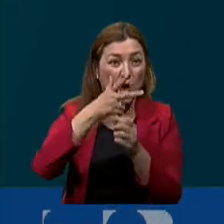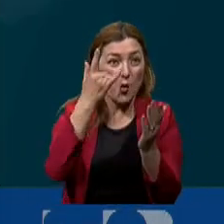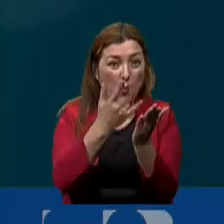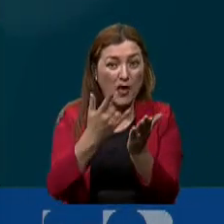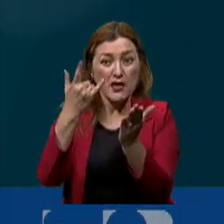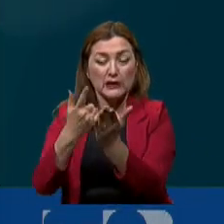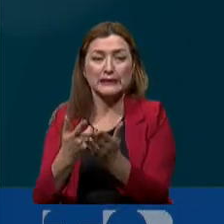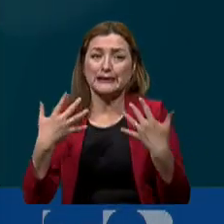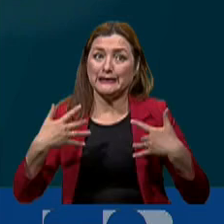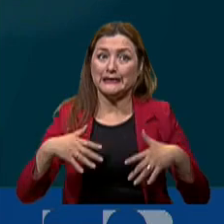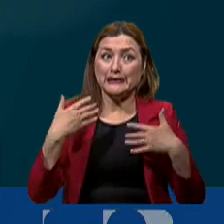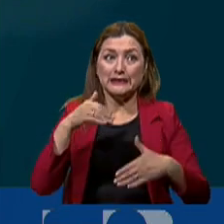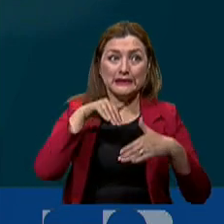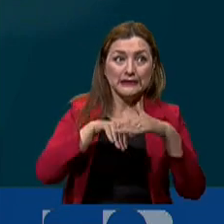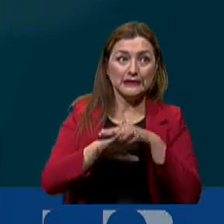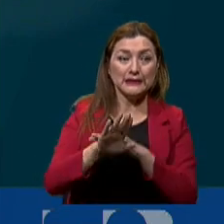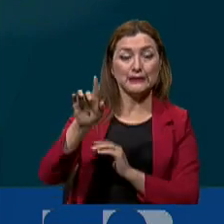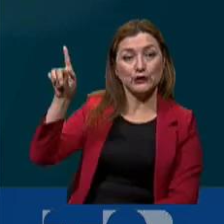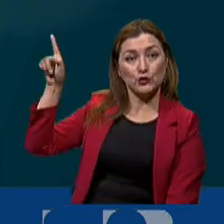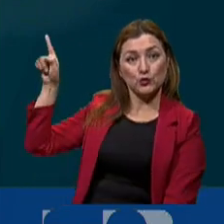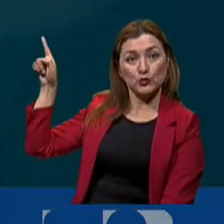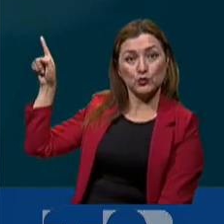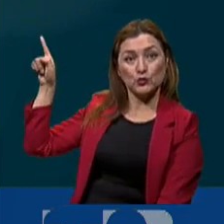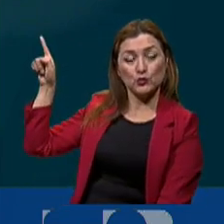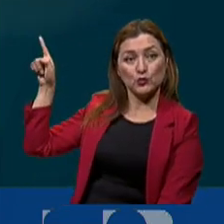videos almacenados, deberás ingresar a